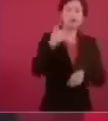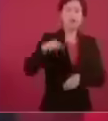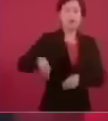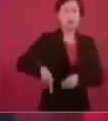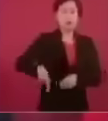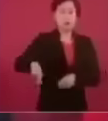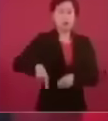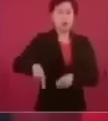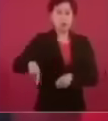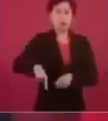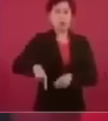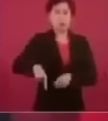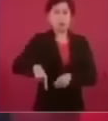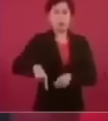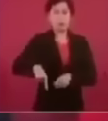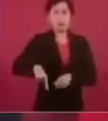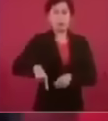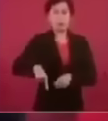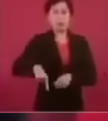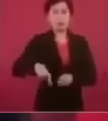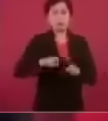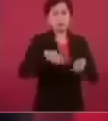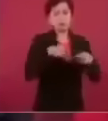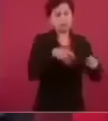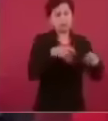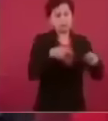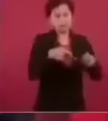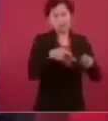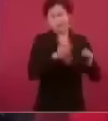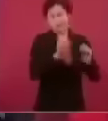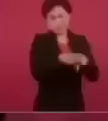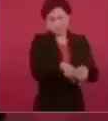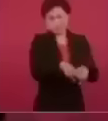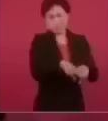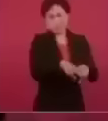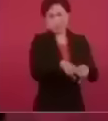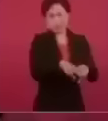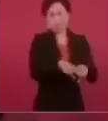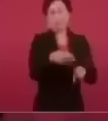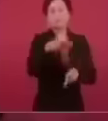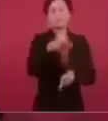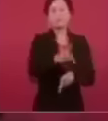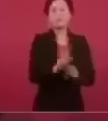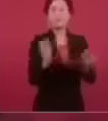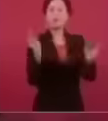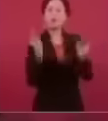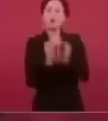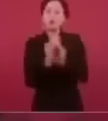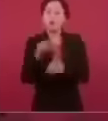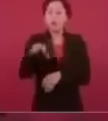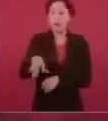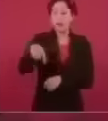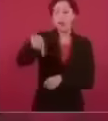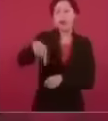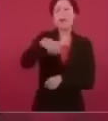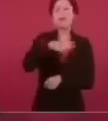pasado, en las llamadas rondas, pero junto hay un yacimiento de